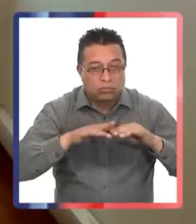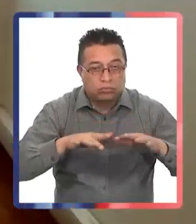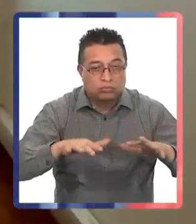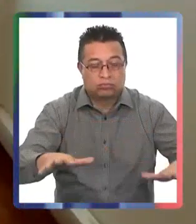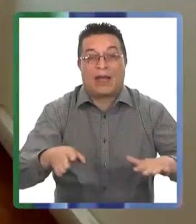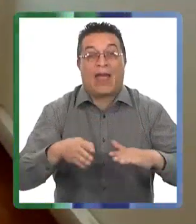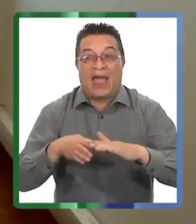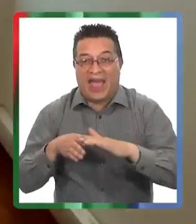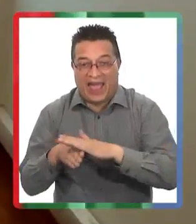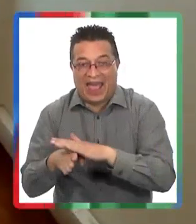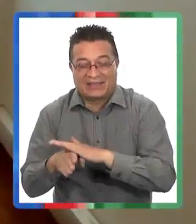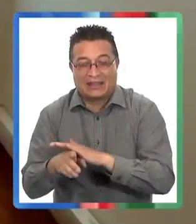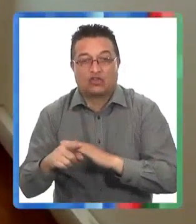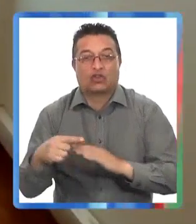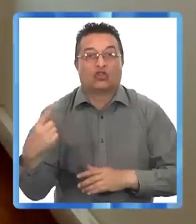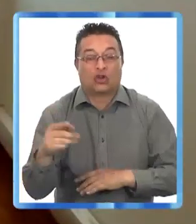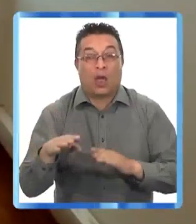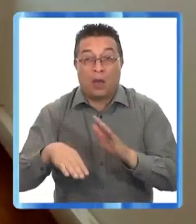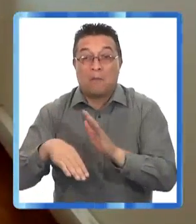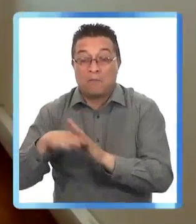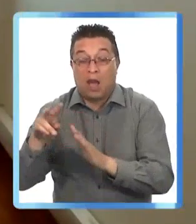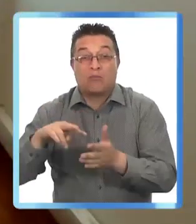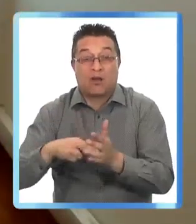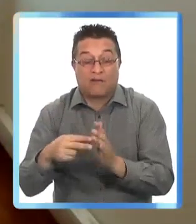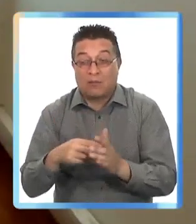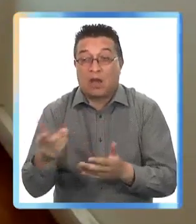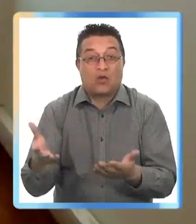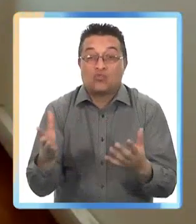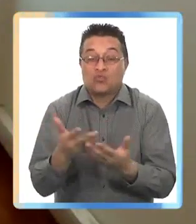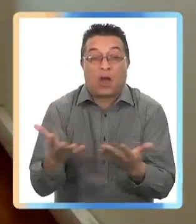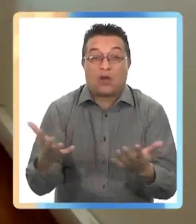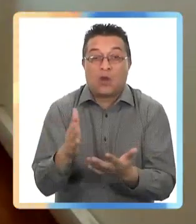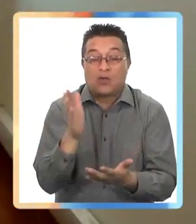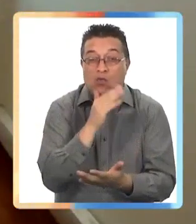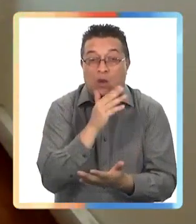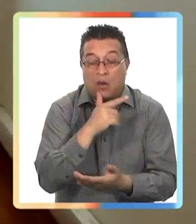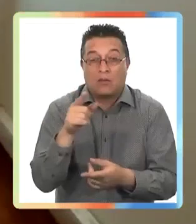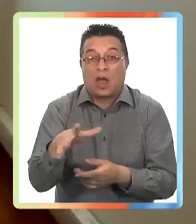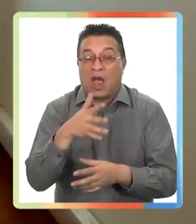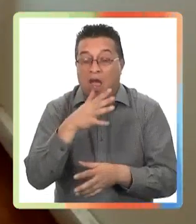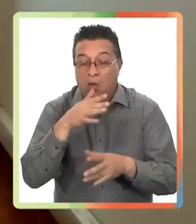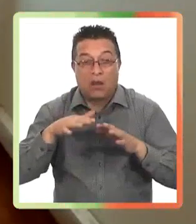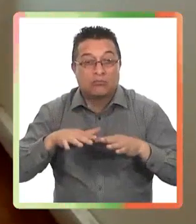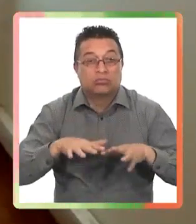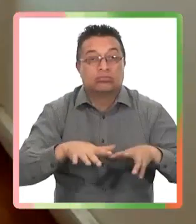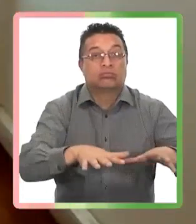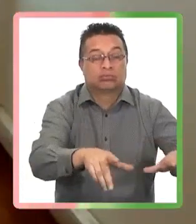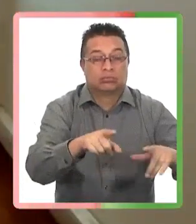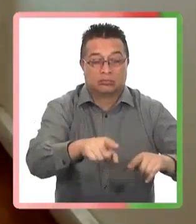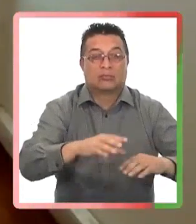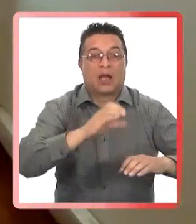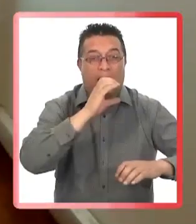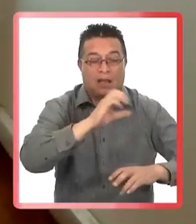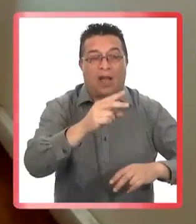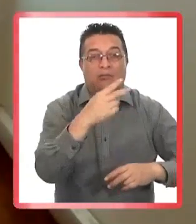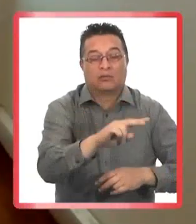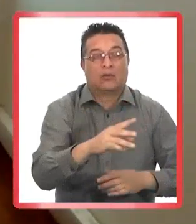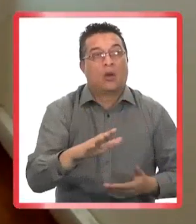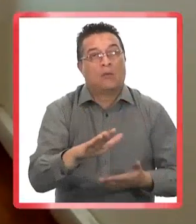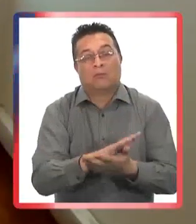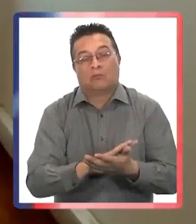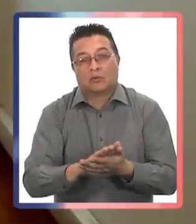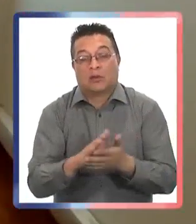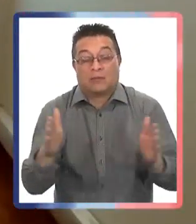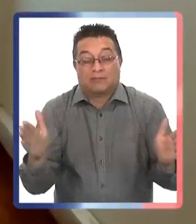más dificultades de acceder a fuentes de irrigación de sus predios, como son los pequeños agricultores, tenemos